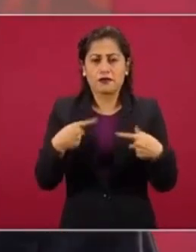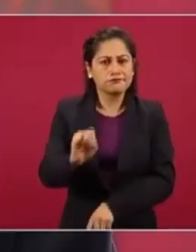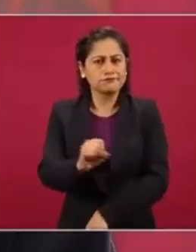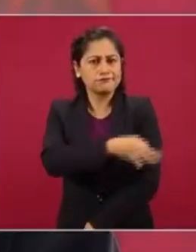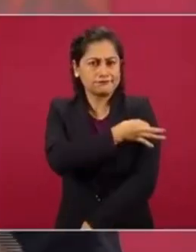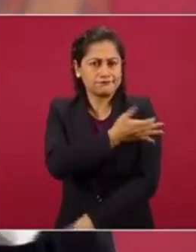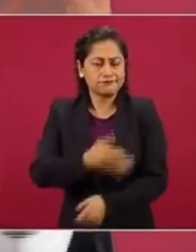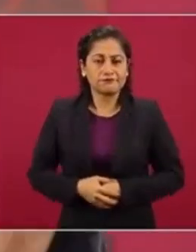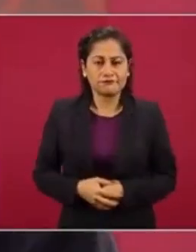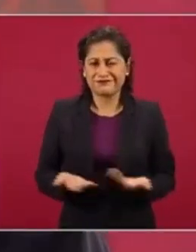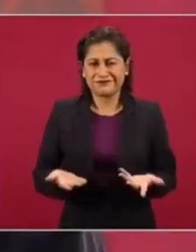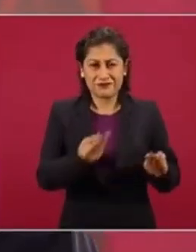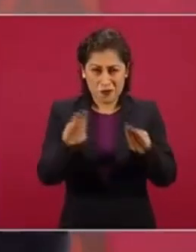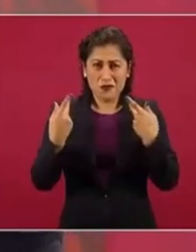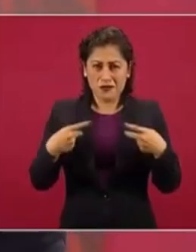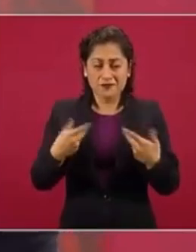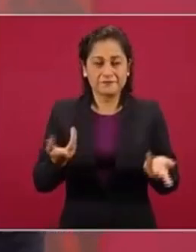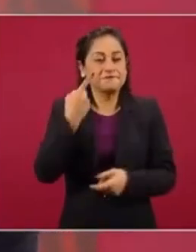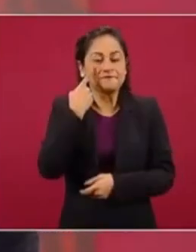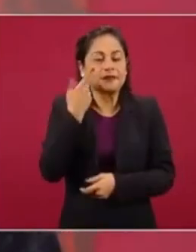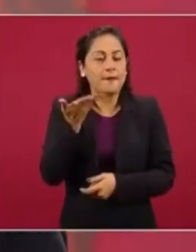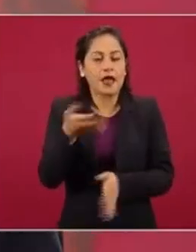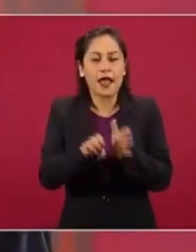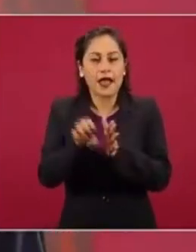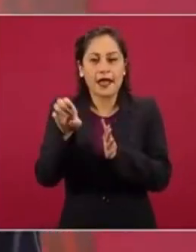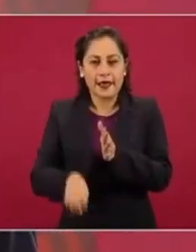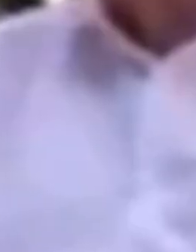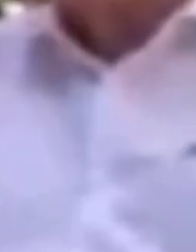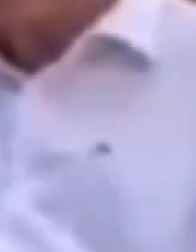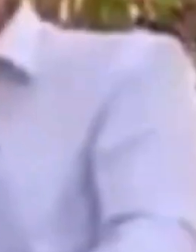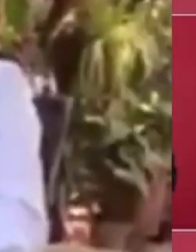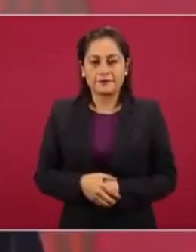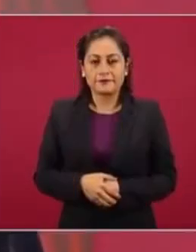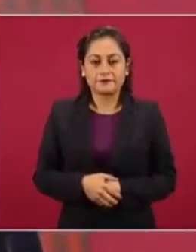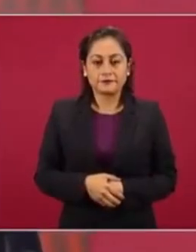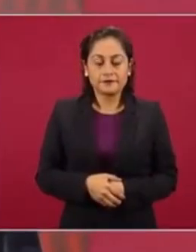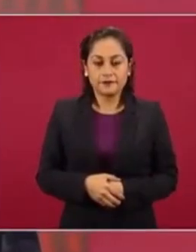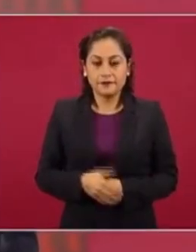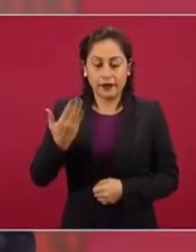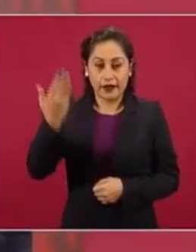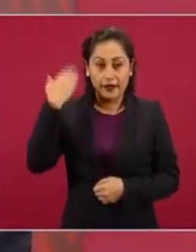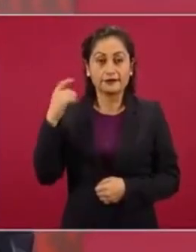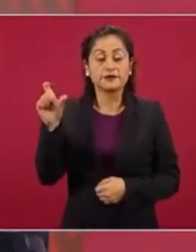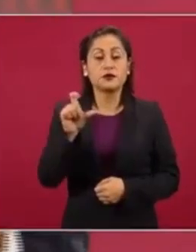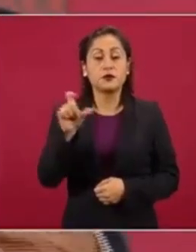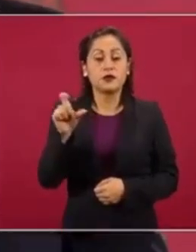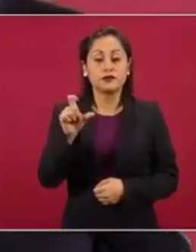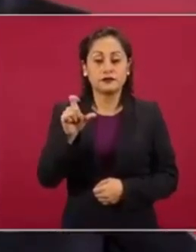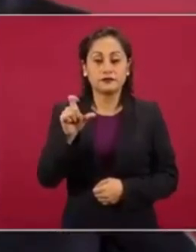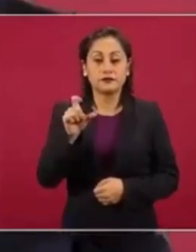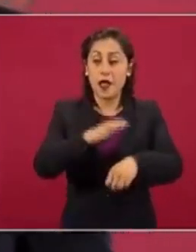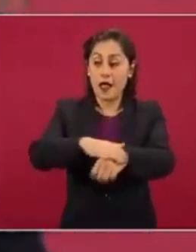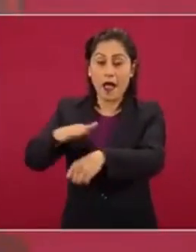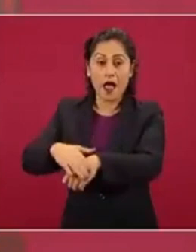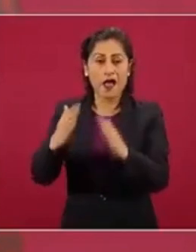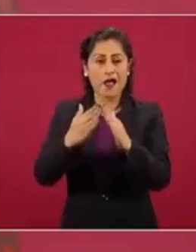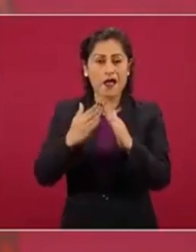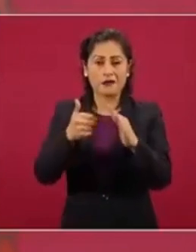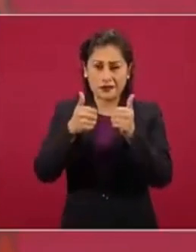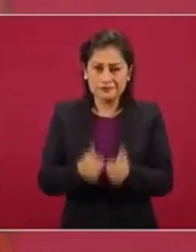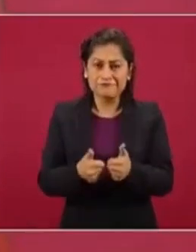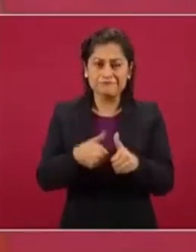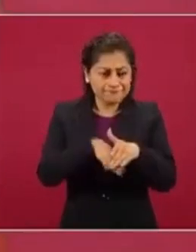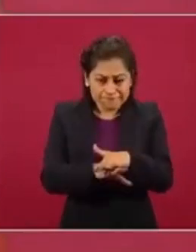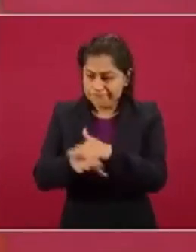vacunarse. Muchísima gente. Es como cuando se hizo el llamamiento de que nos guardáramos en nuestros